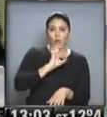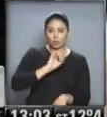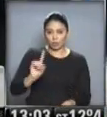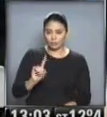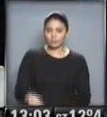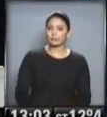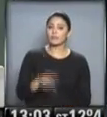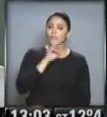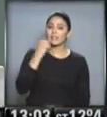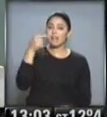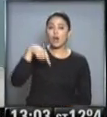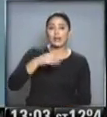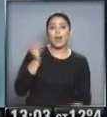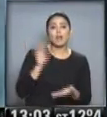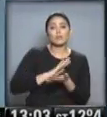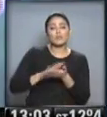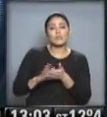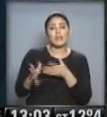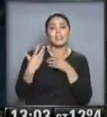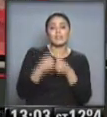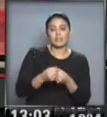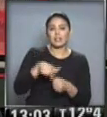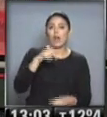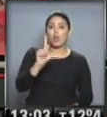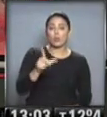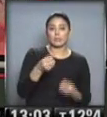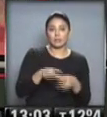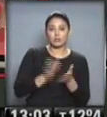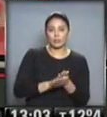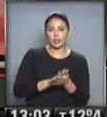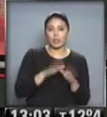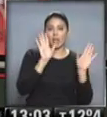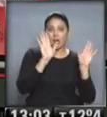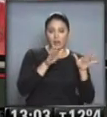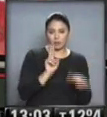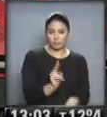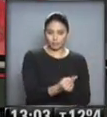defensa entonces a cargo de pierri a partir de los próximos días del lunes en esta causa por el homicidio de ángeles